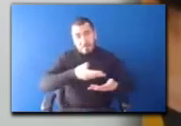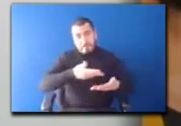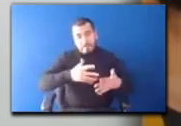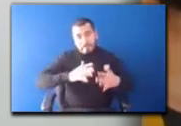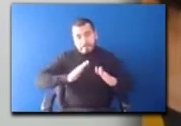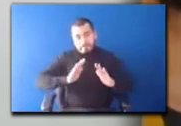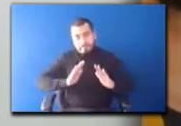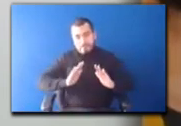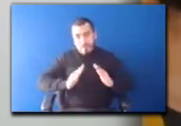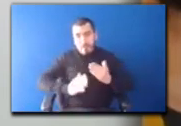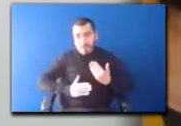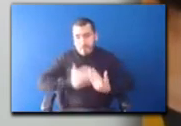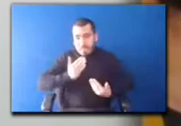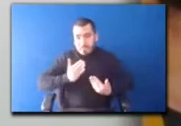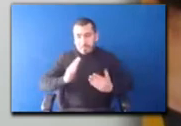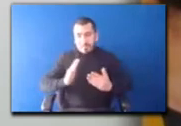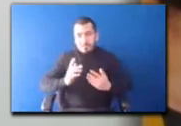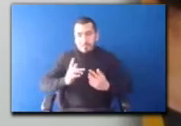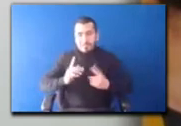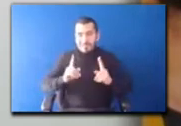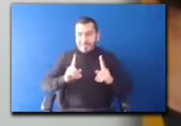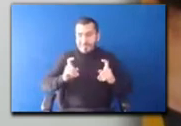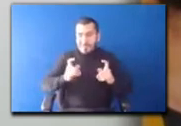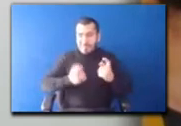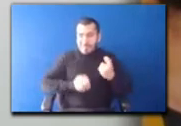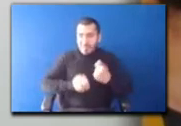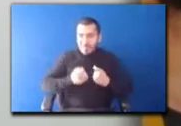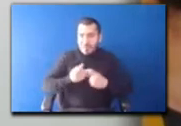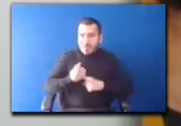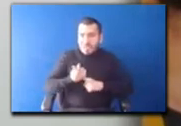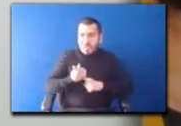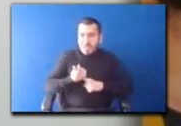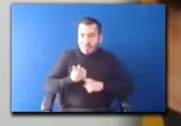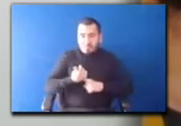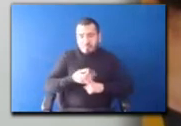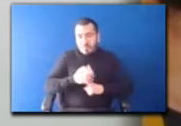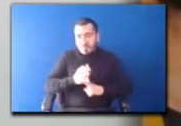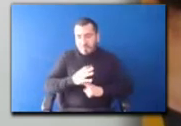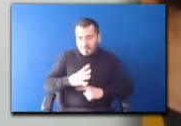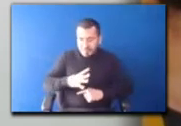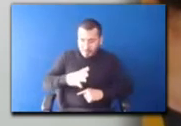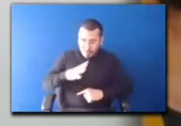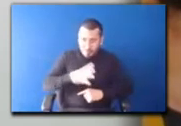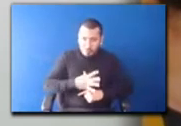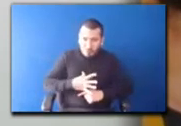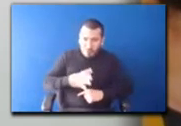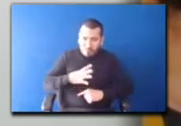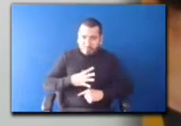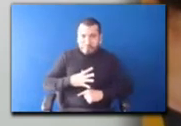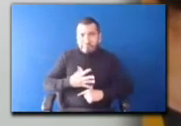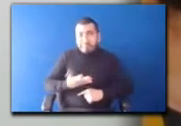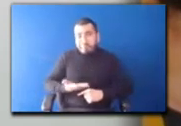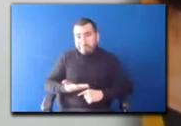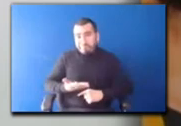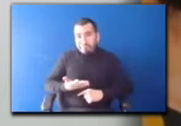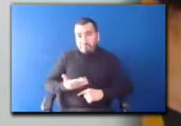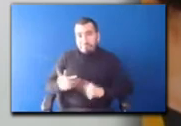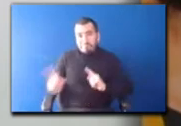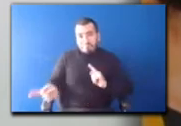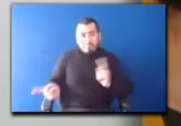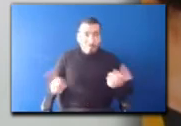no es fácil. El tema de los negocios de dinero siempre generan incomodidad, porque es para un lado, para el